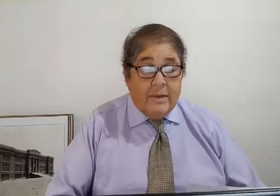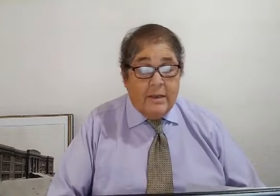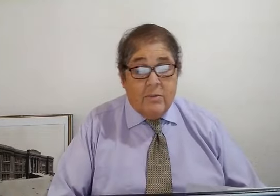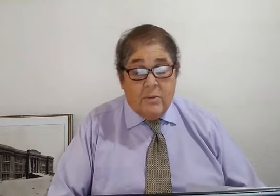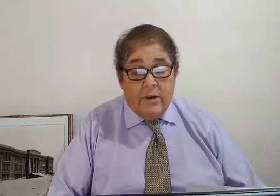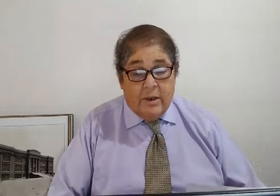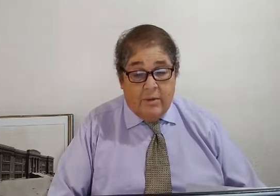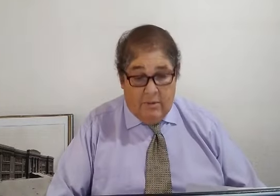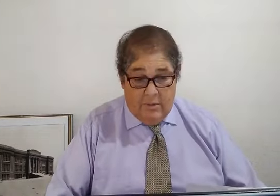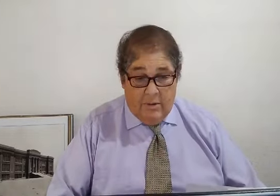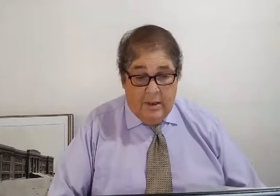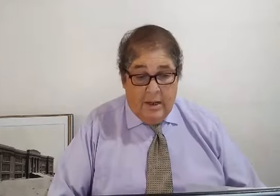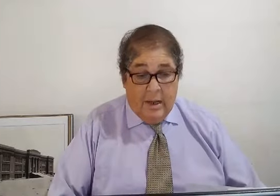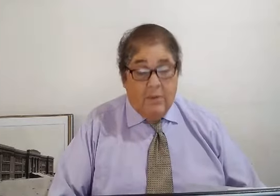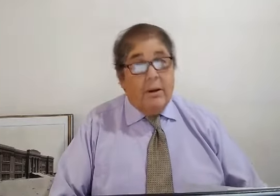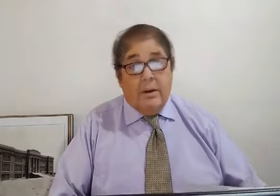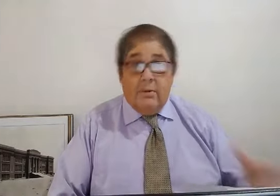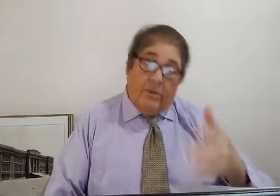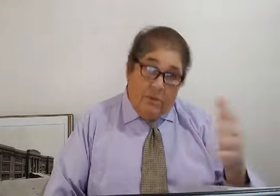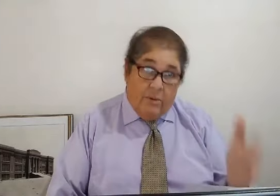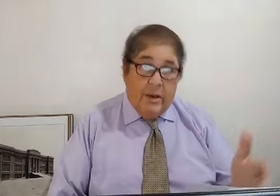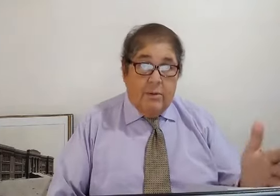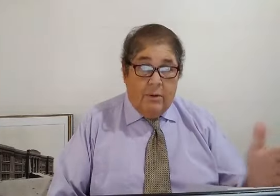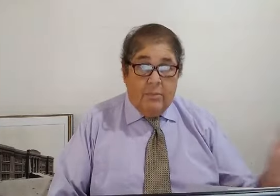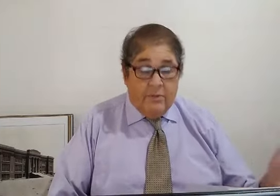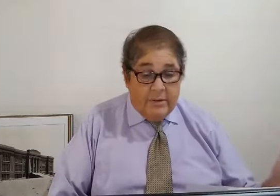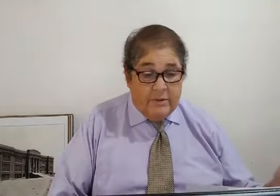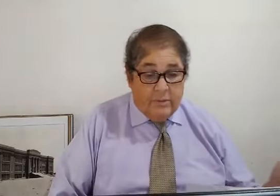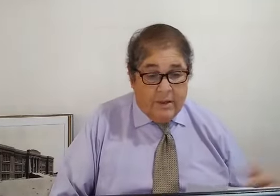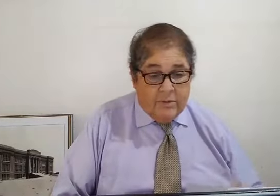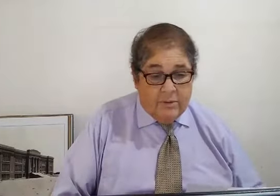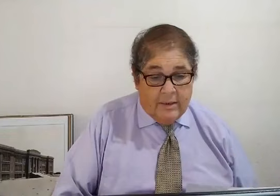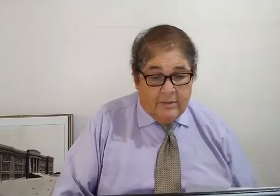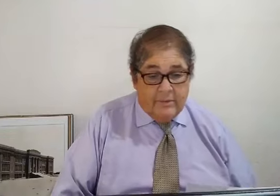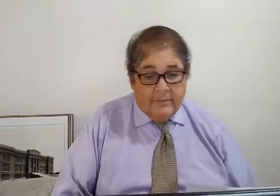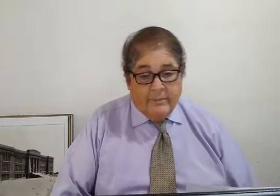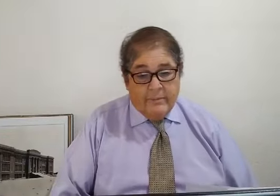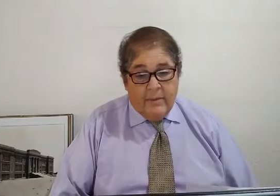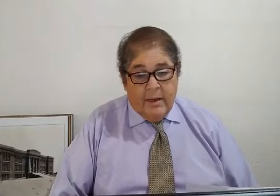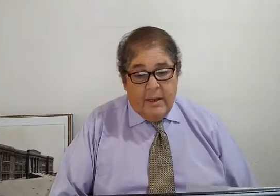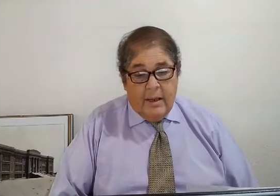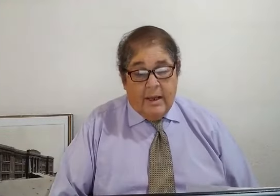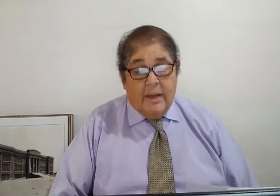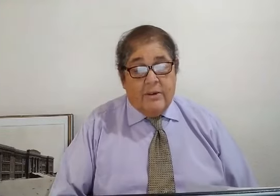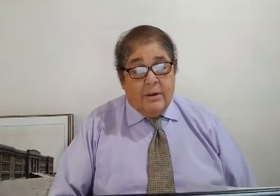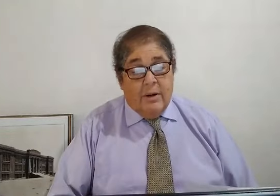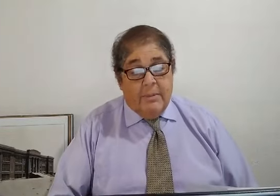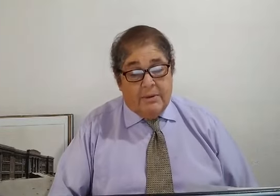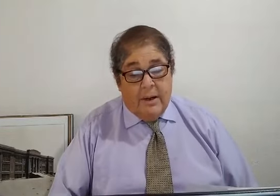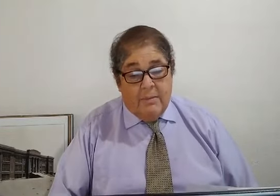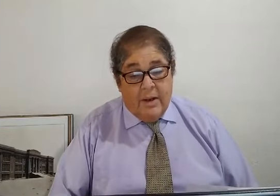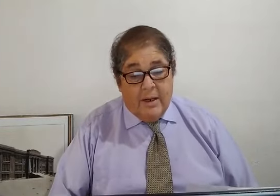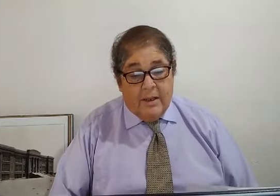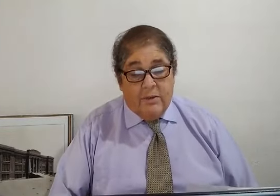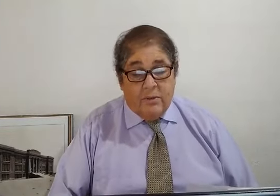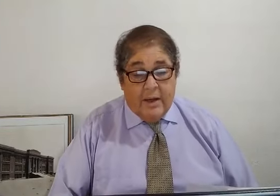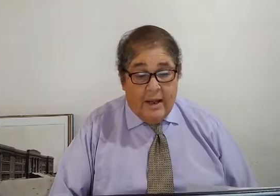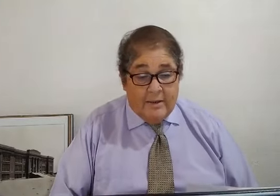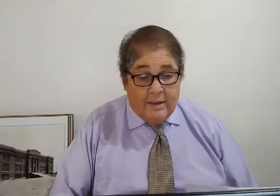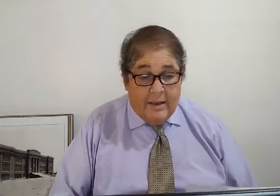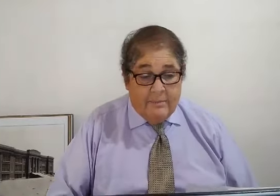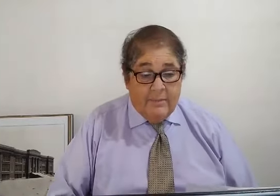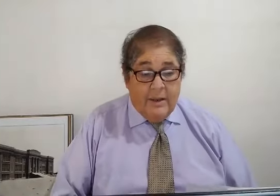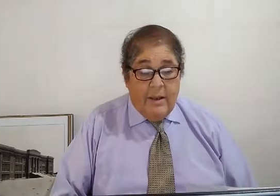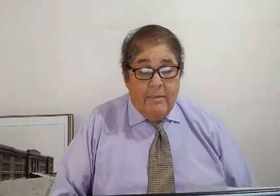cubrebocas quirúrgico, algo que no está ocurriendo, lo hemos visto en varios casos. En caso de que una persona muera en su